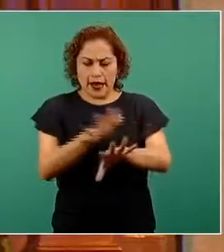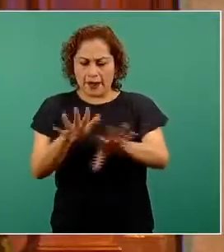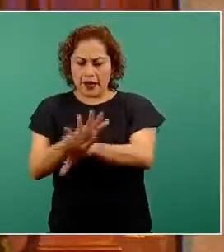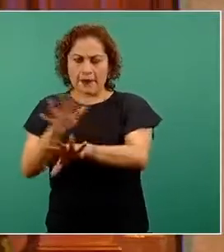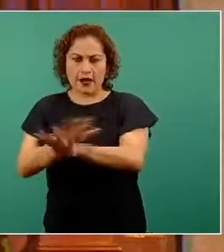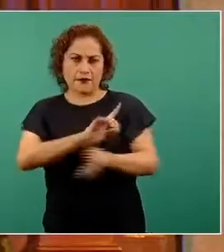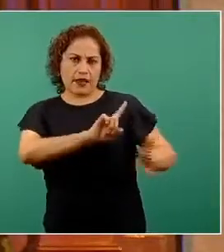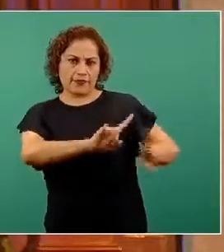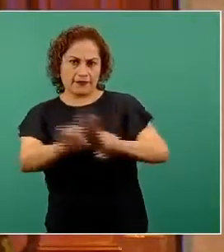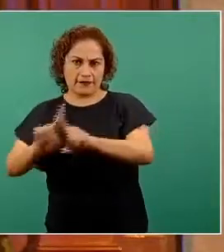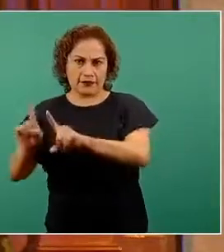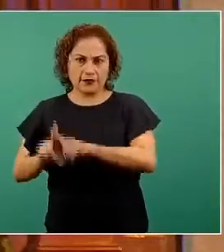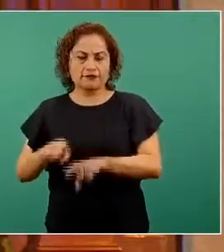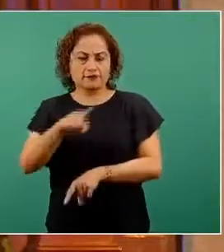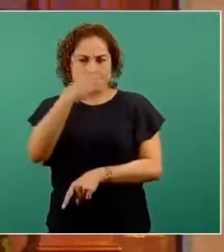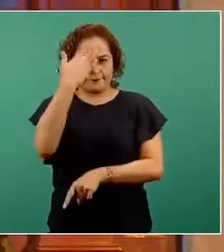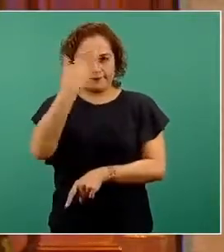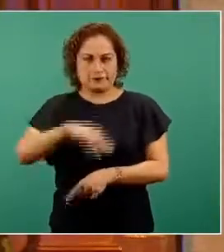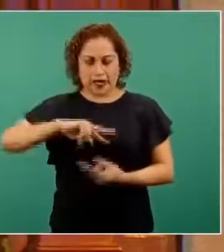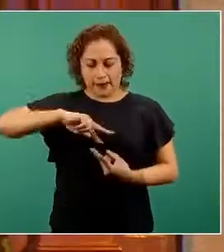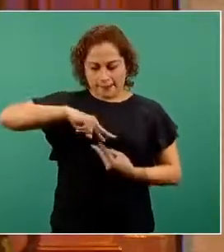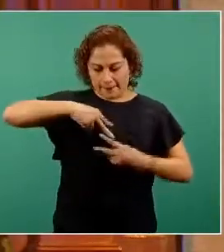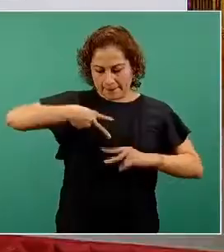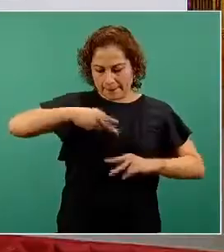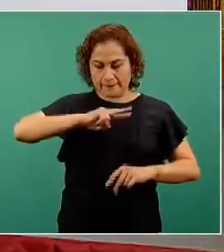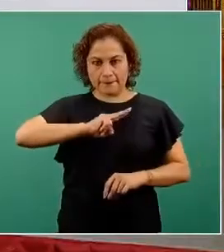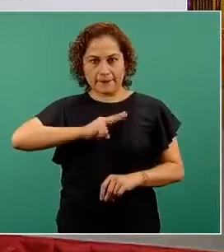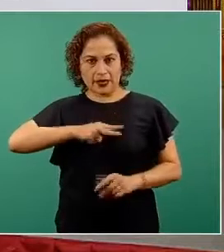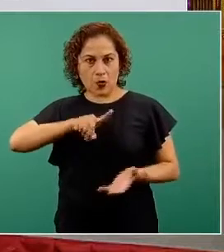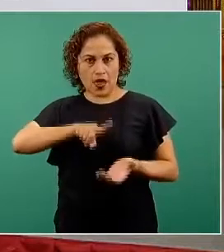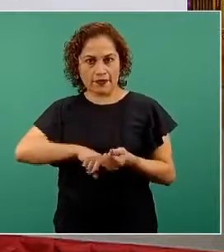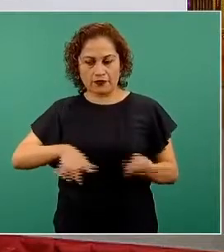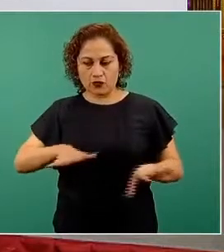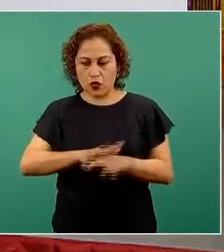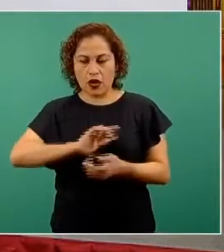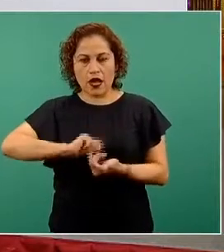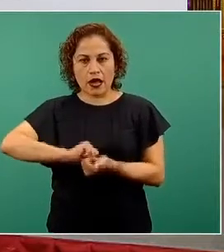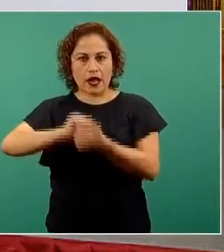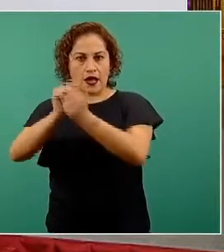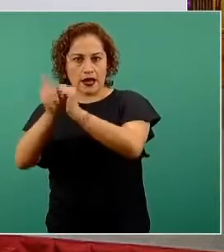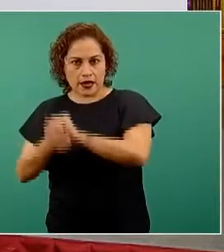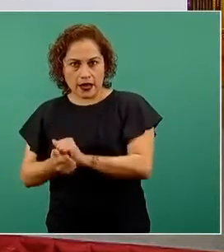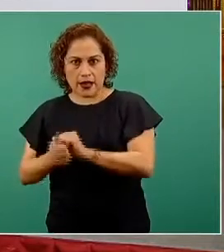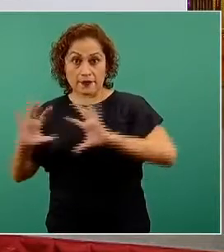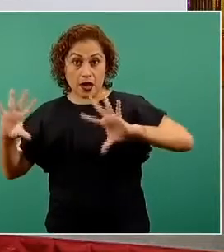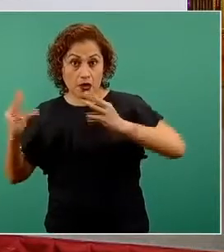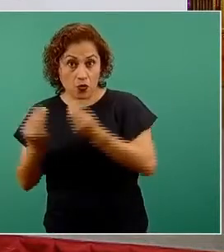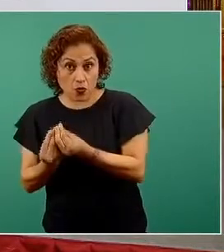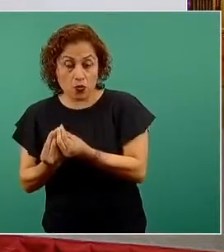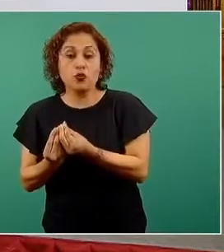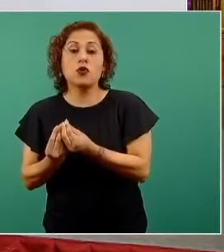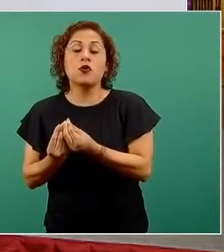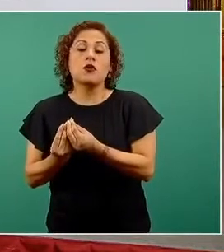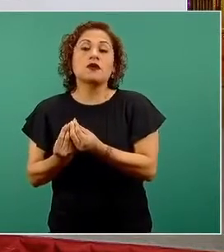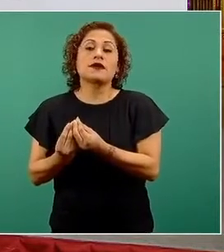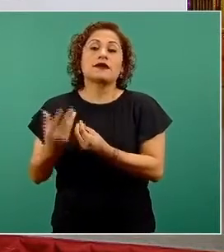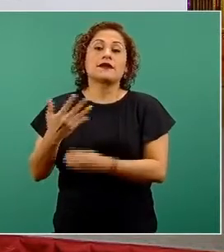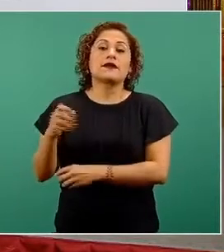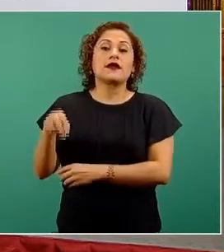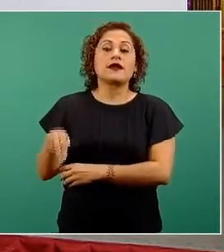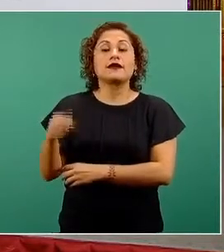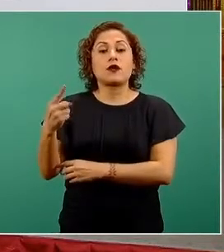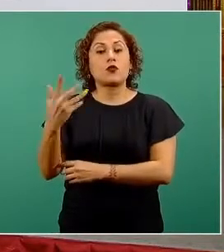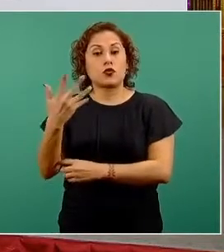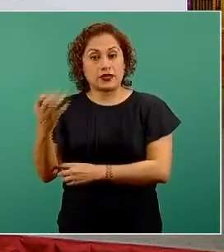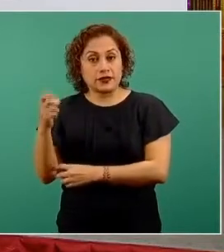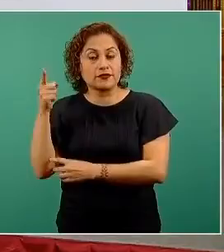variantes. Para efecto de una mutación común entre las 3, pues bueno, sería la N501Y, que aparece esta mutación en